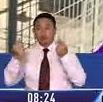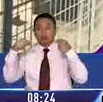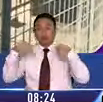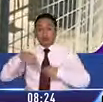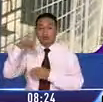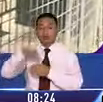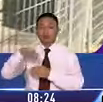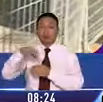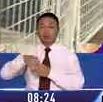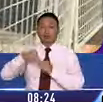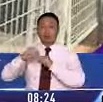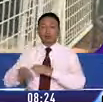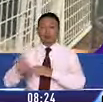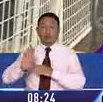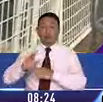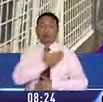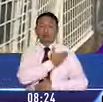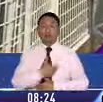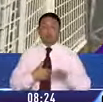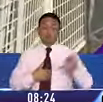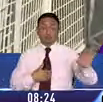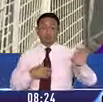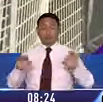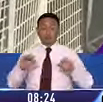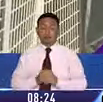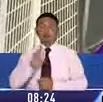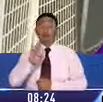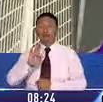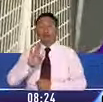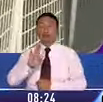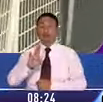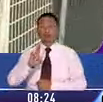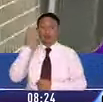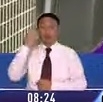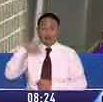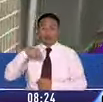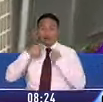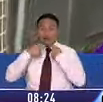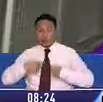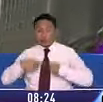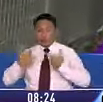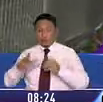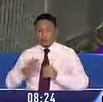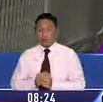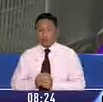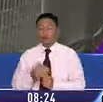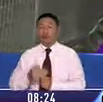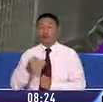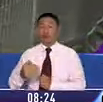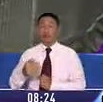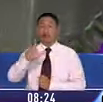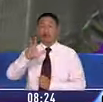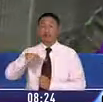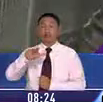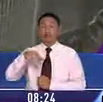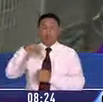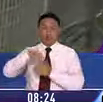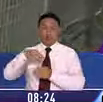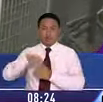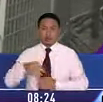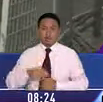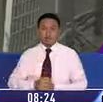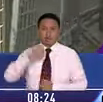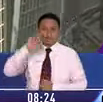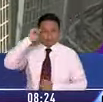legislativas y presidenciales. En 7 días la convocatoria y ya en algunos meses pues ya será el proceso electoral. También recordemos que esta